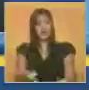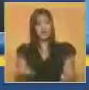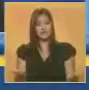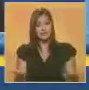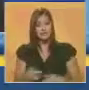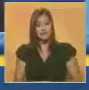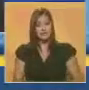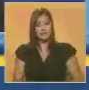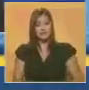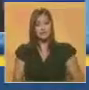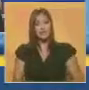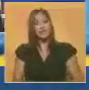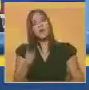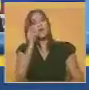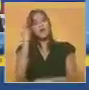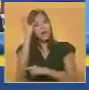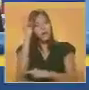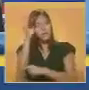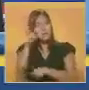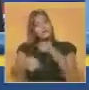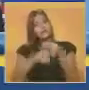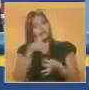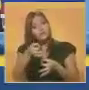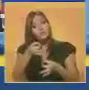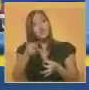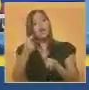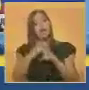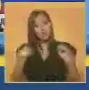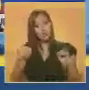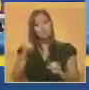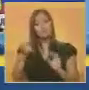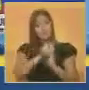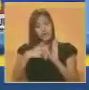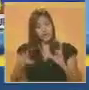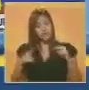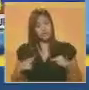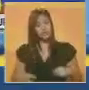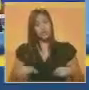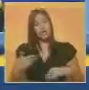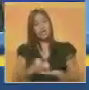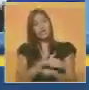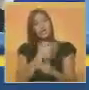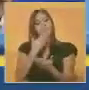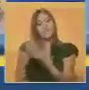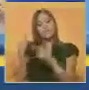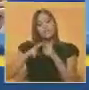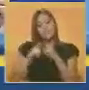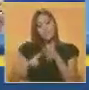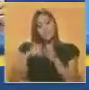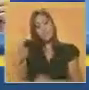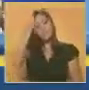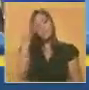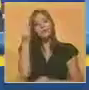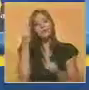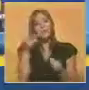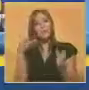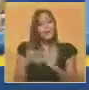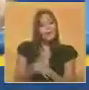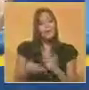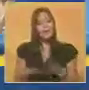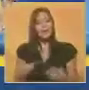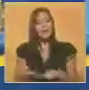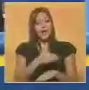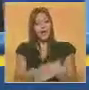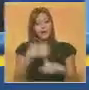gastó el parlamentario insistió en que la Corte Interamericana de Derechos Humanos se ha pronunciado En diversas oportunidades sobre los hechos violentos